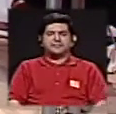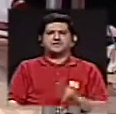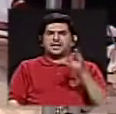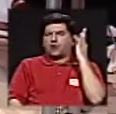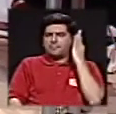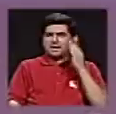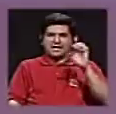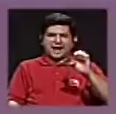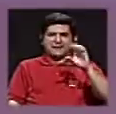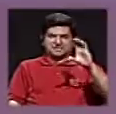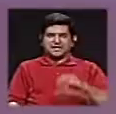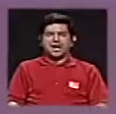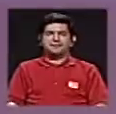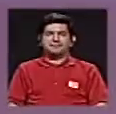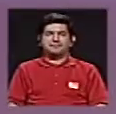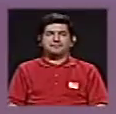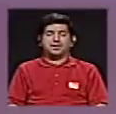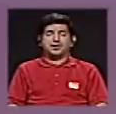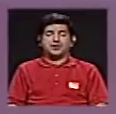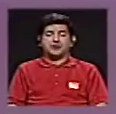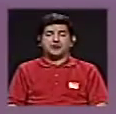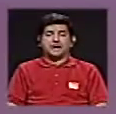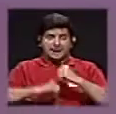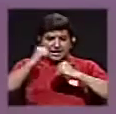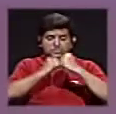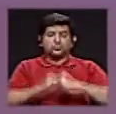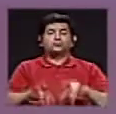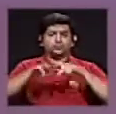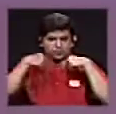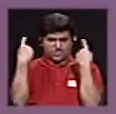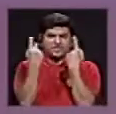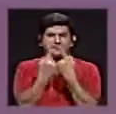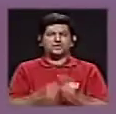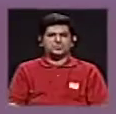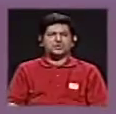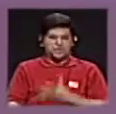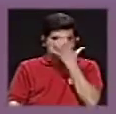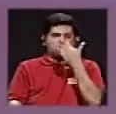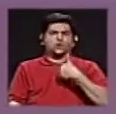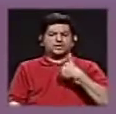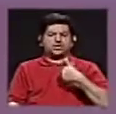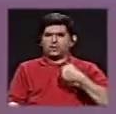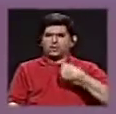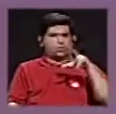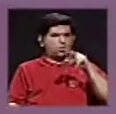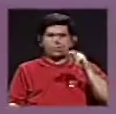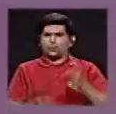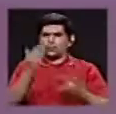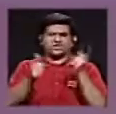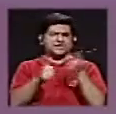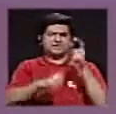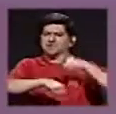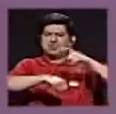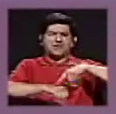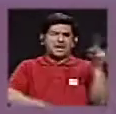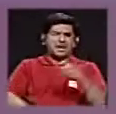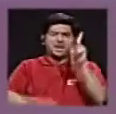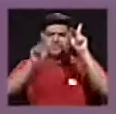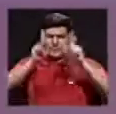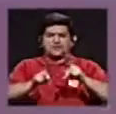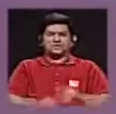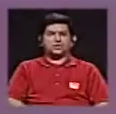campbell lo que la institucionalidad formal del partido si se vio un poco molesta verdad porque uno no tiene que llegar de primera entrada a descartar a